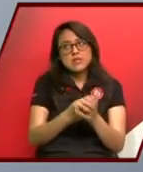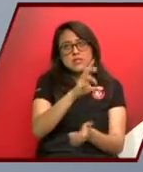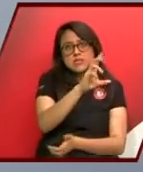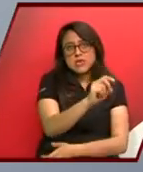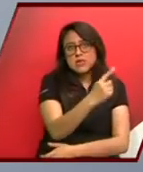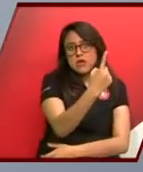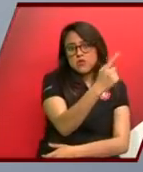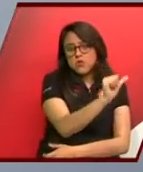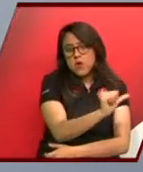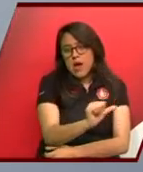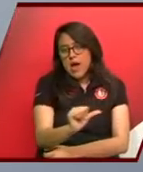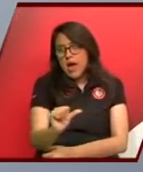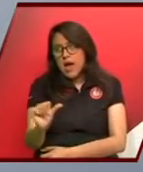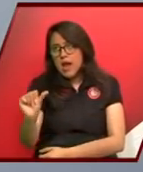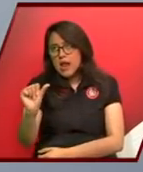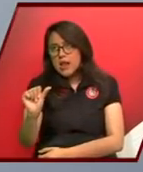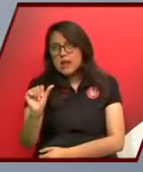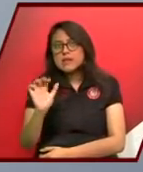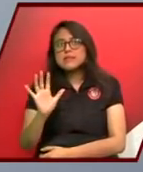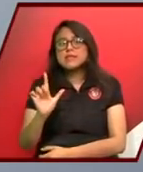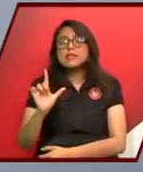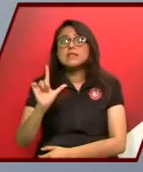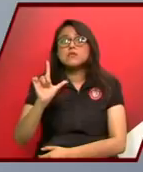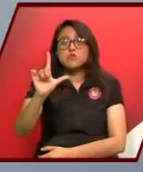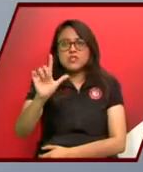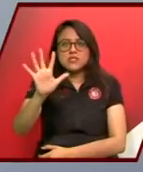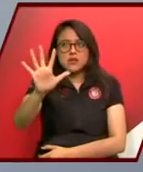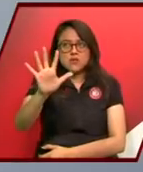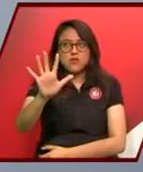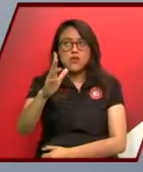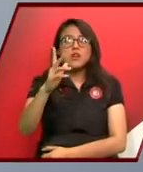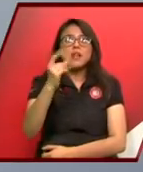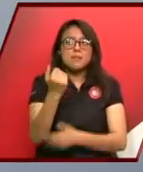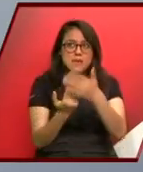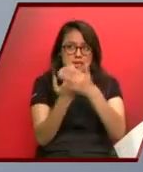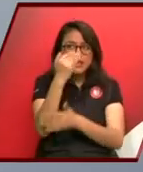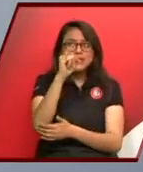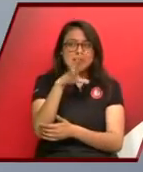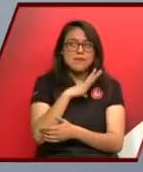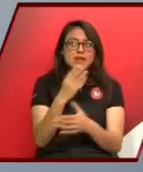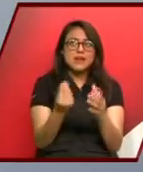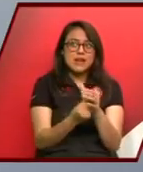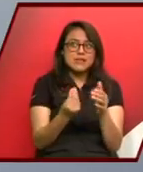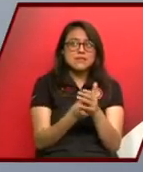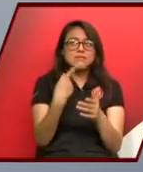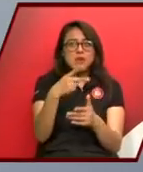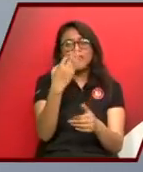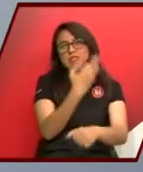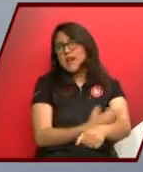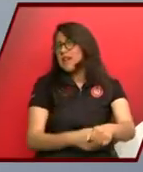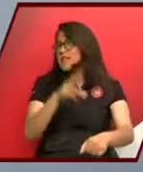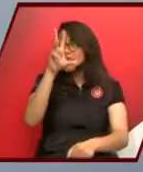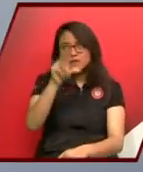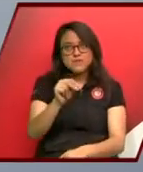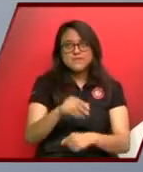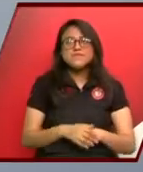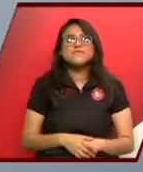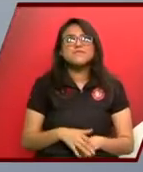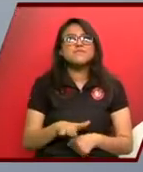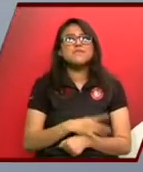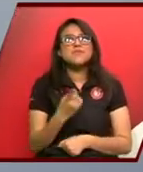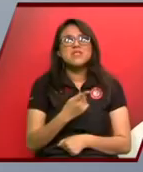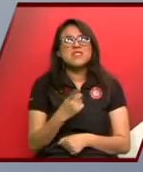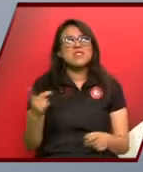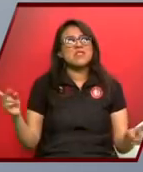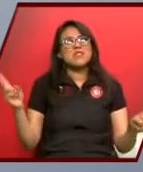el 31 y se reanudarán hasta el 5. El turno matutino sí tendrá clases, pero el vespertino ya no. Sí, porque ahí